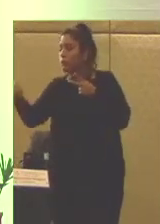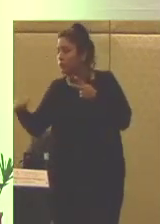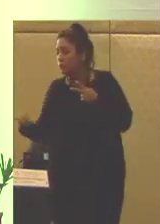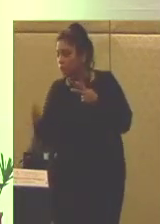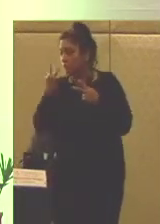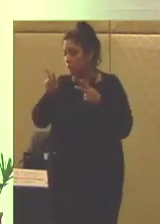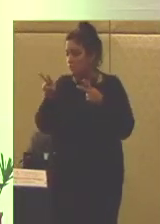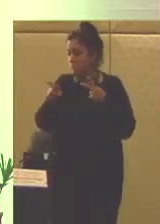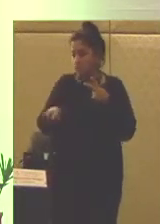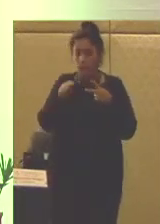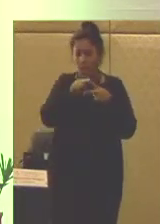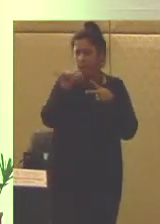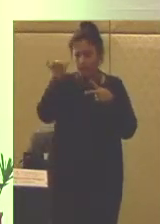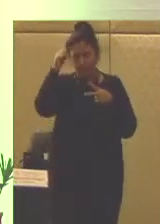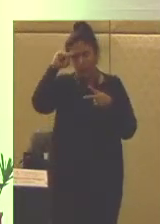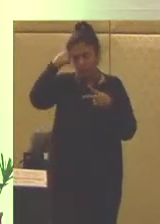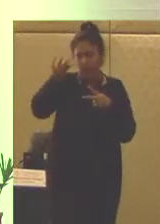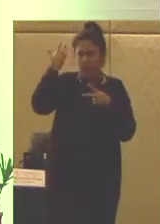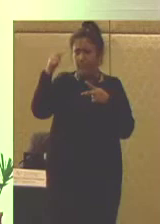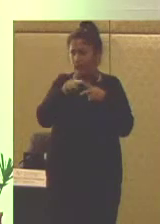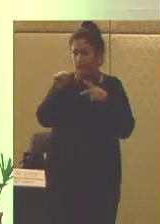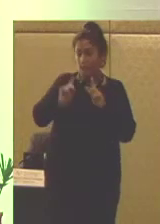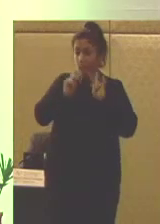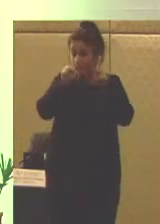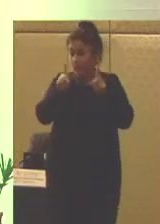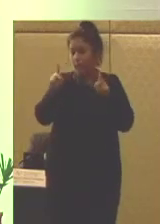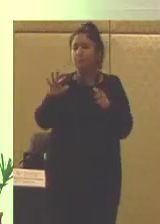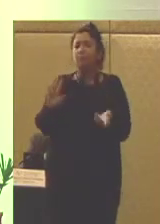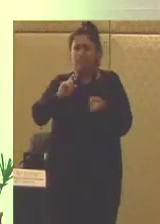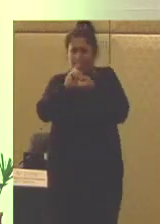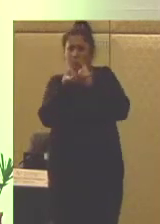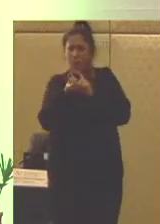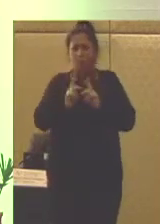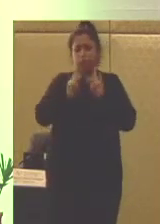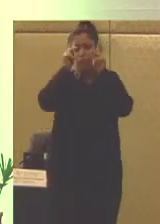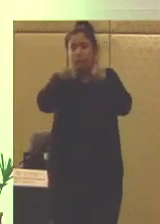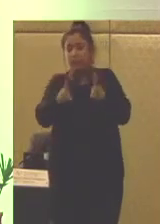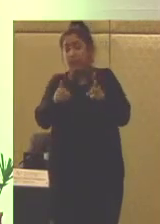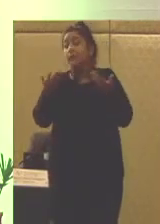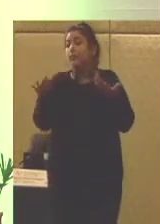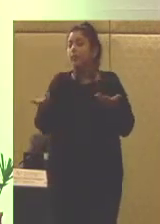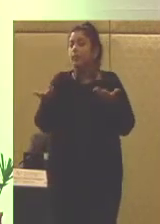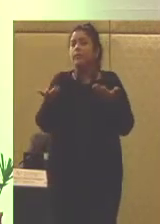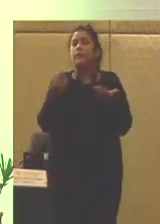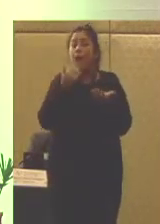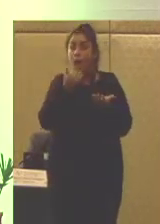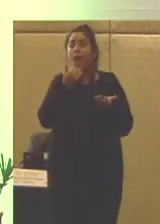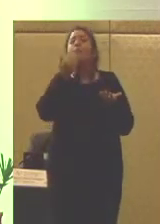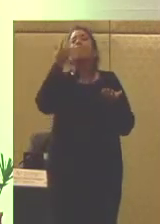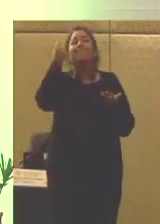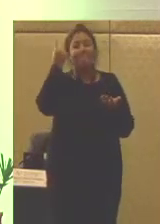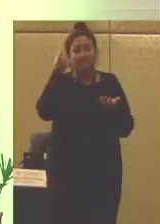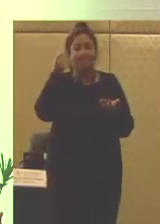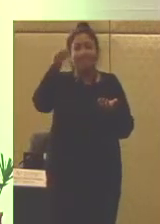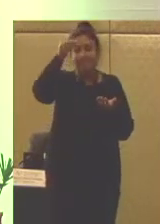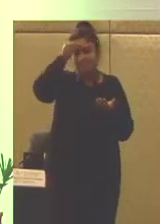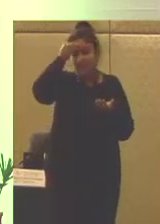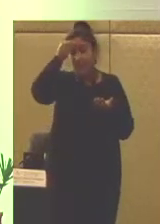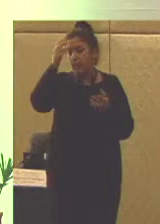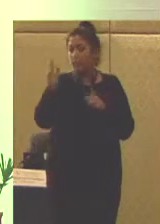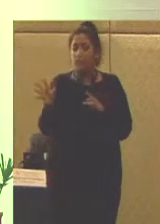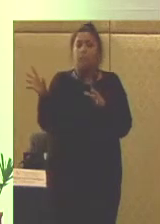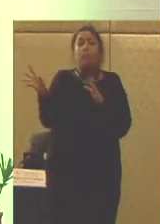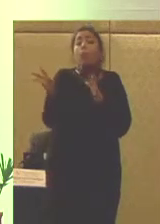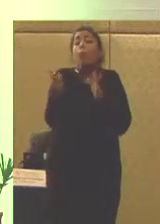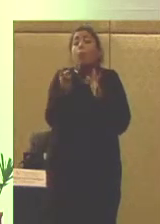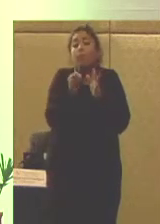la acción de mejora contemplaba no solo en reconstruir el puente bajo las mismas condiciones, sino incorporar una ampliación de carriles